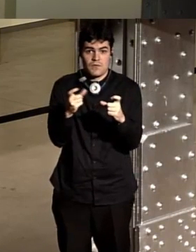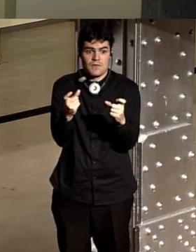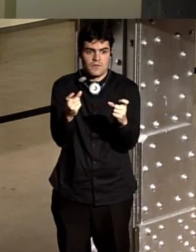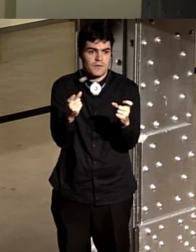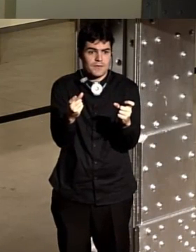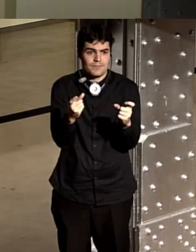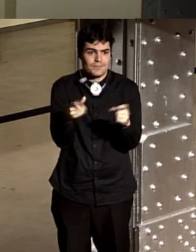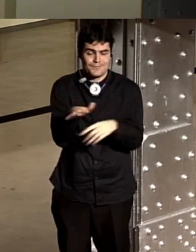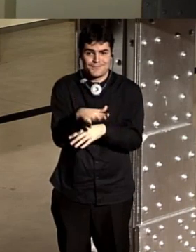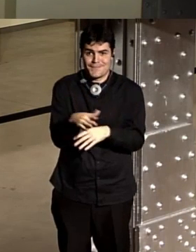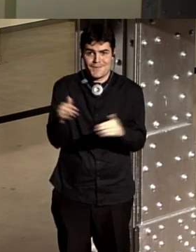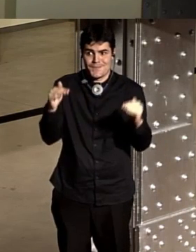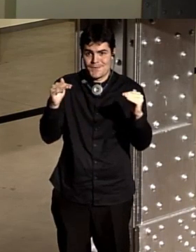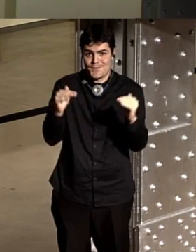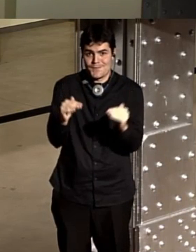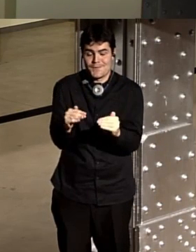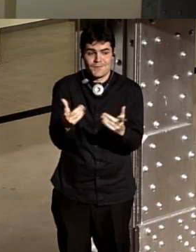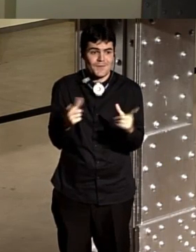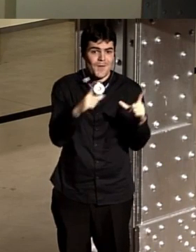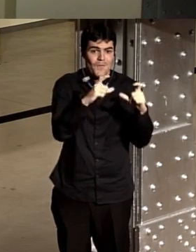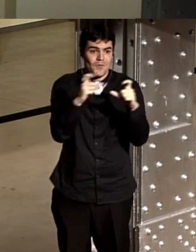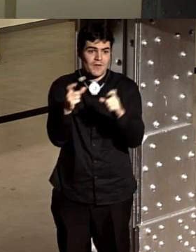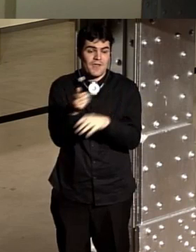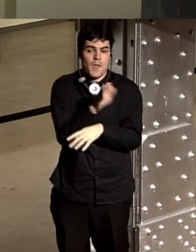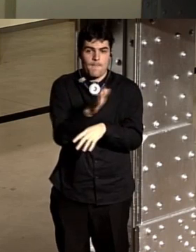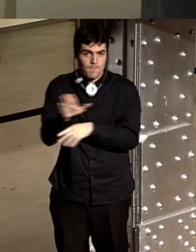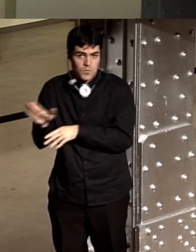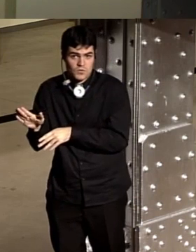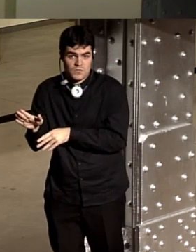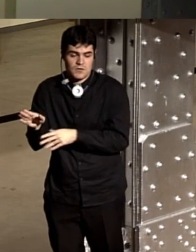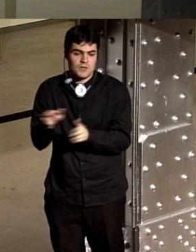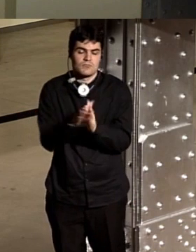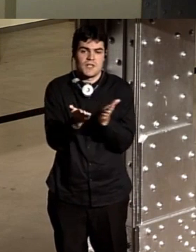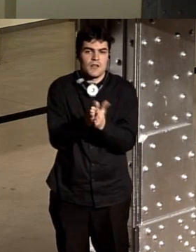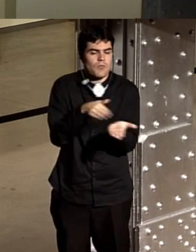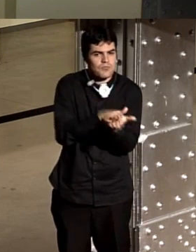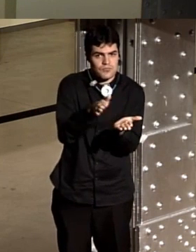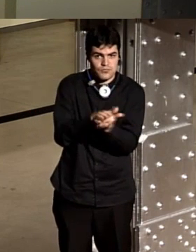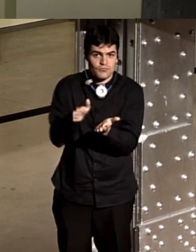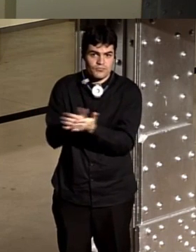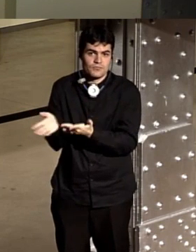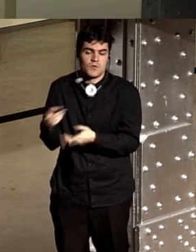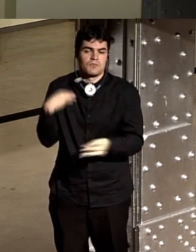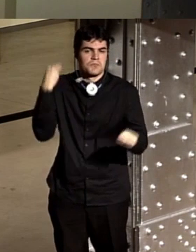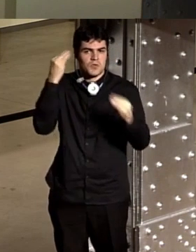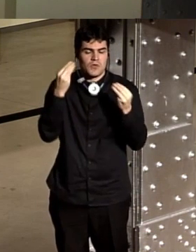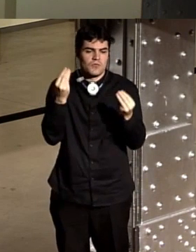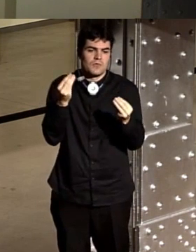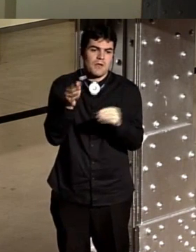espacio, muchos están haciendo exposiciones y publicar libros. De alguna forma es una manera de quedar,